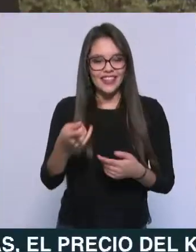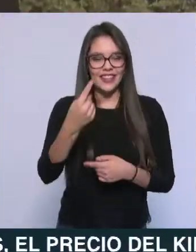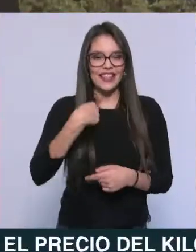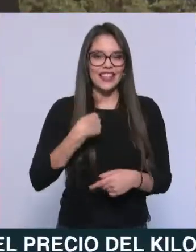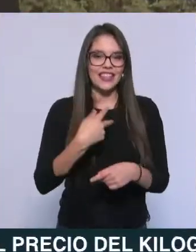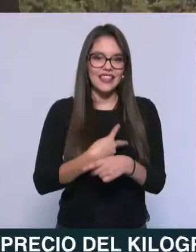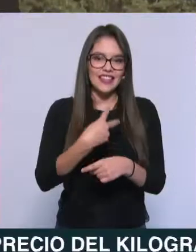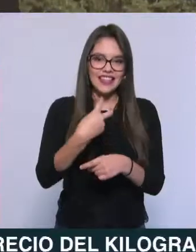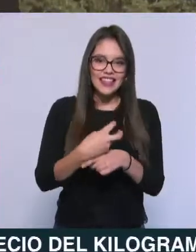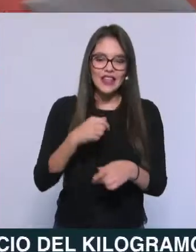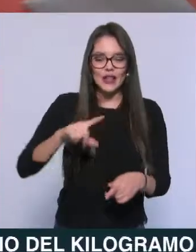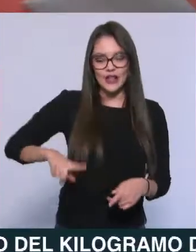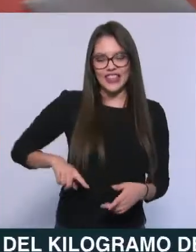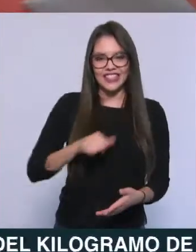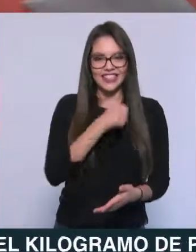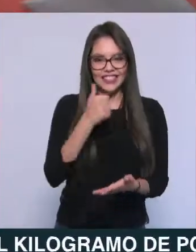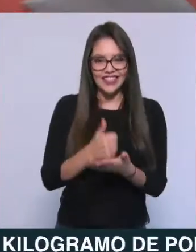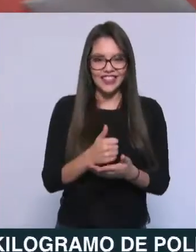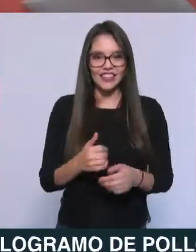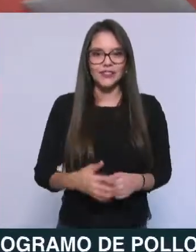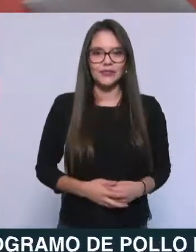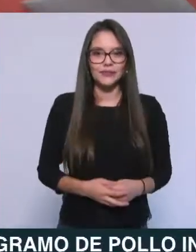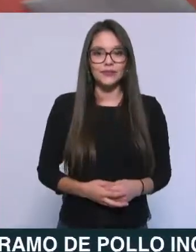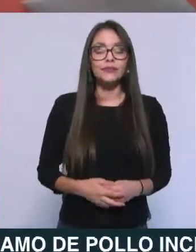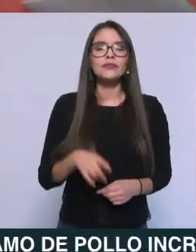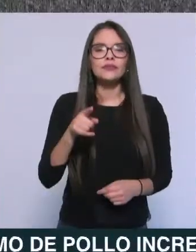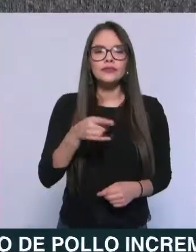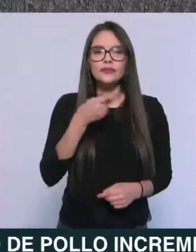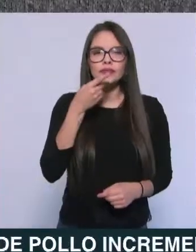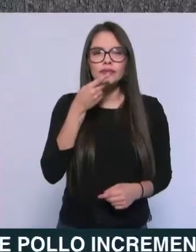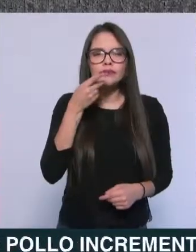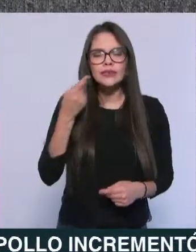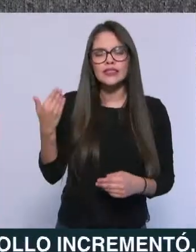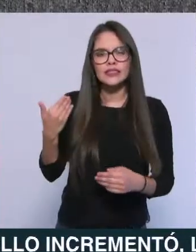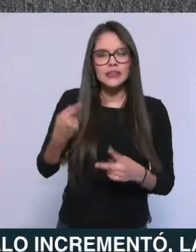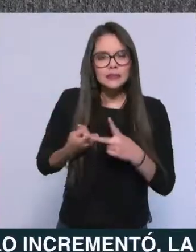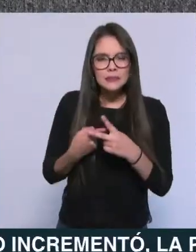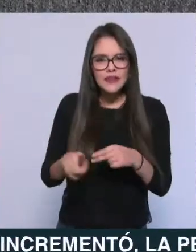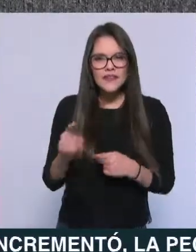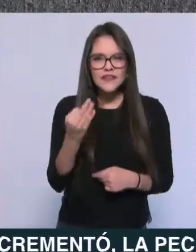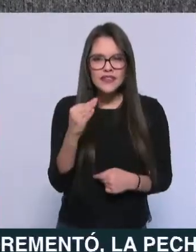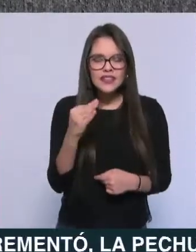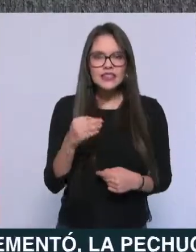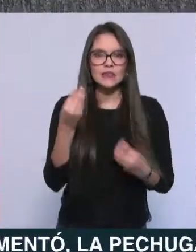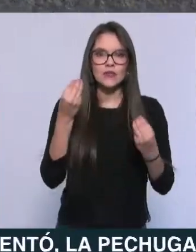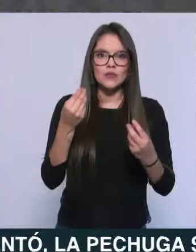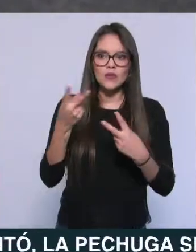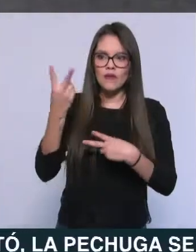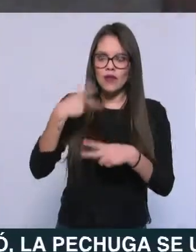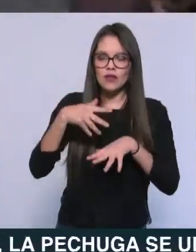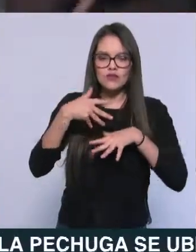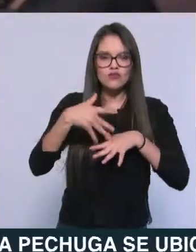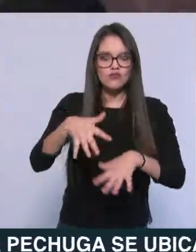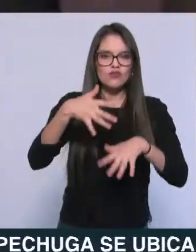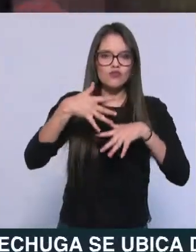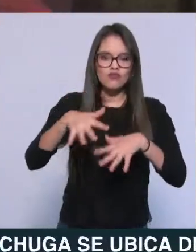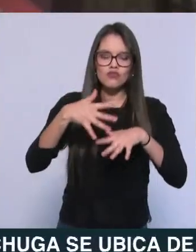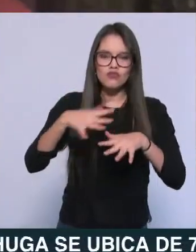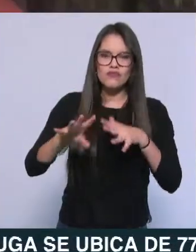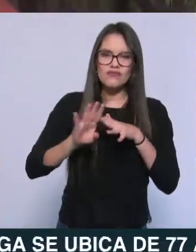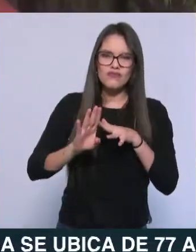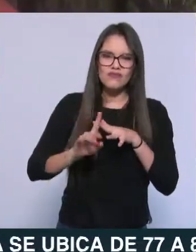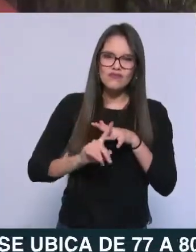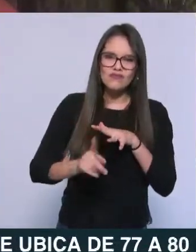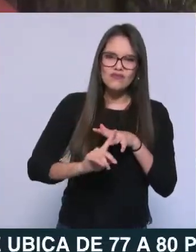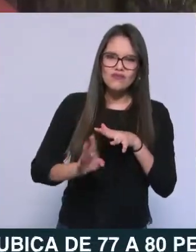al gobierno de la ciudad. Natasha, a principios de febrero, pues son varias las caravanas migrantes que están recorriendo el país, los grupos